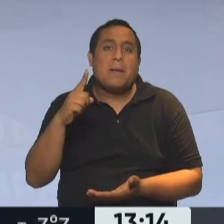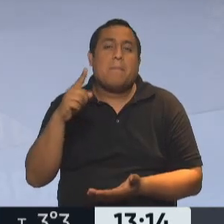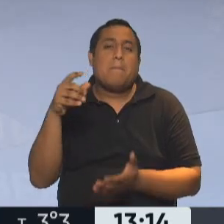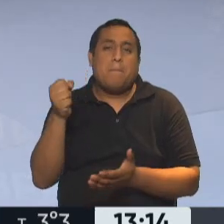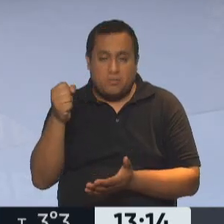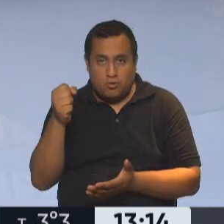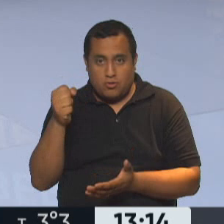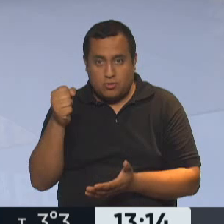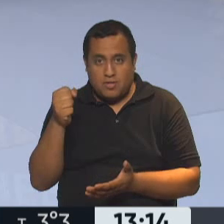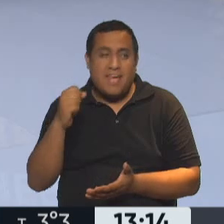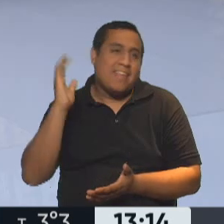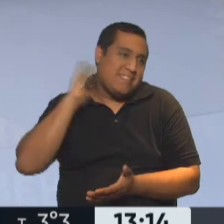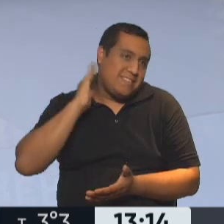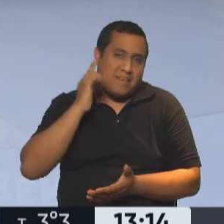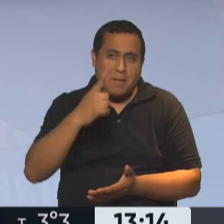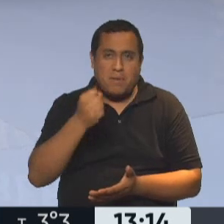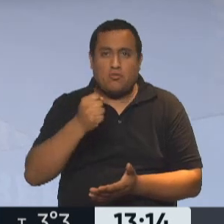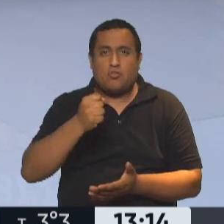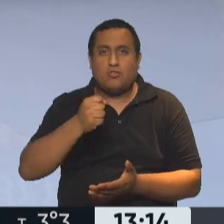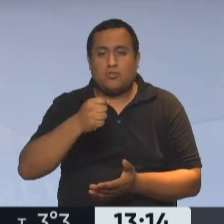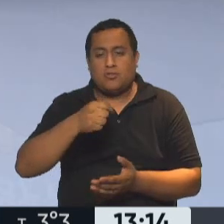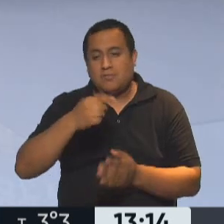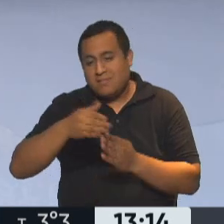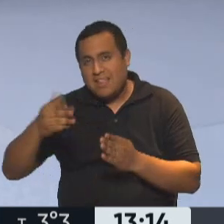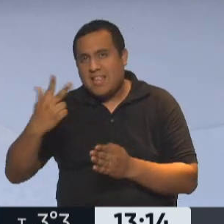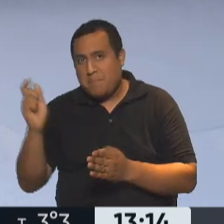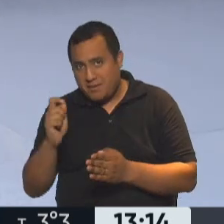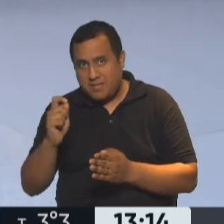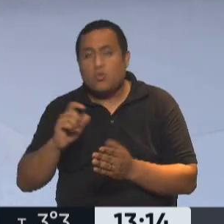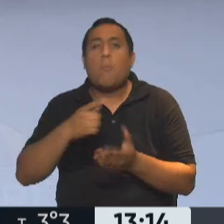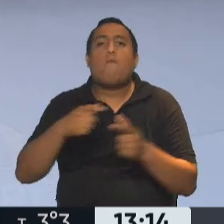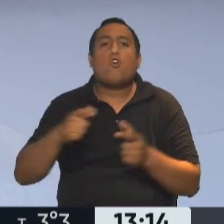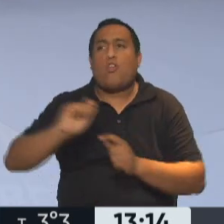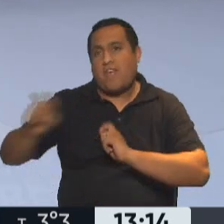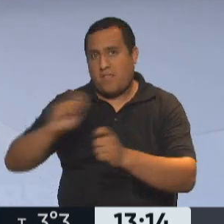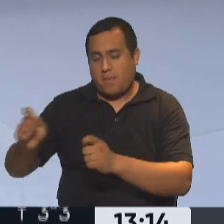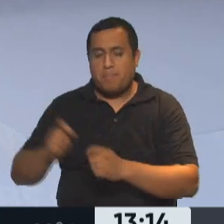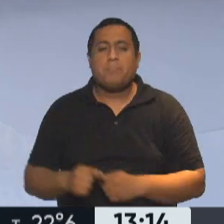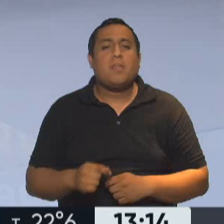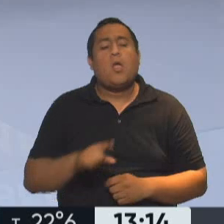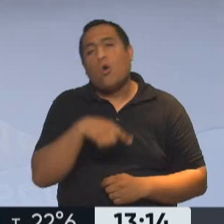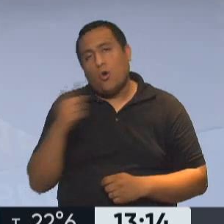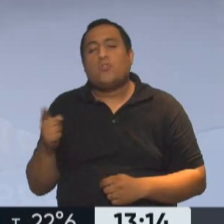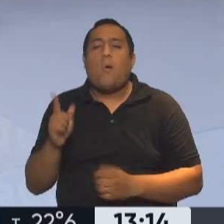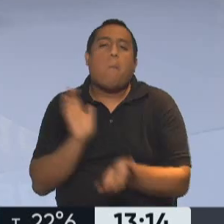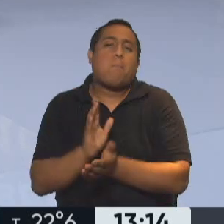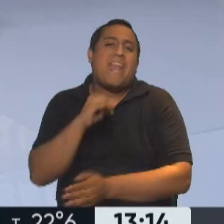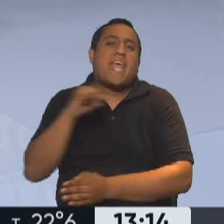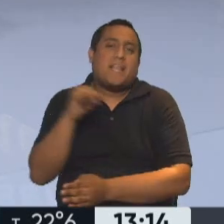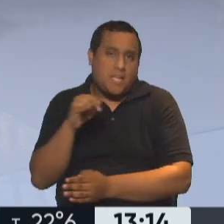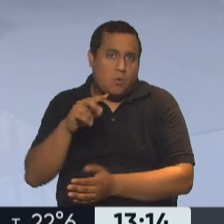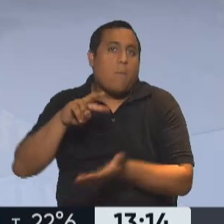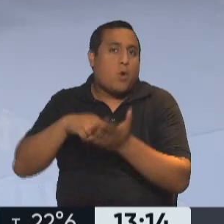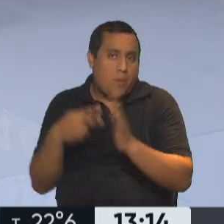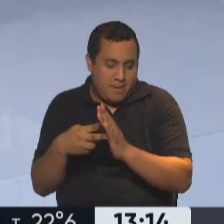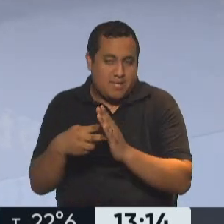unos 16.000 pesos por mes en los 3 últimos meses del año. Ahora vamos a los problemas, ¿no? ¿Qué cosas hay que ver con